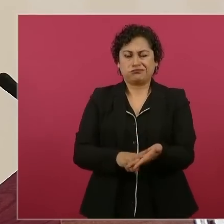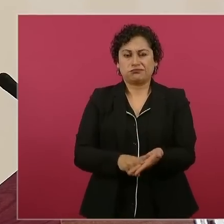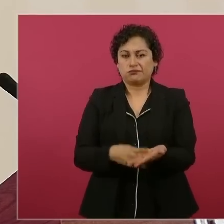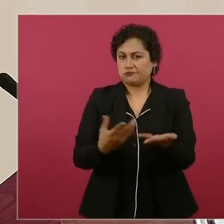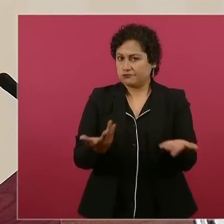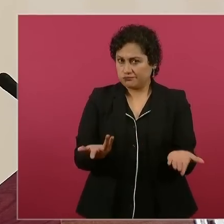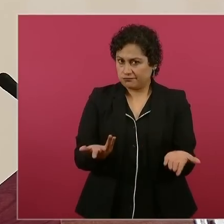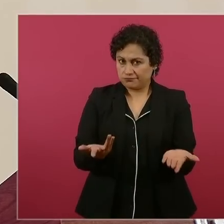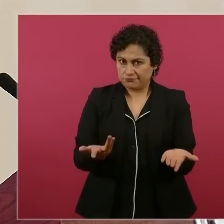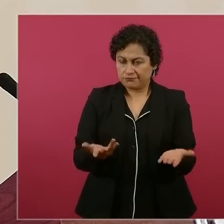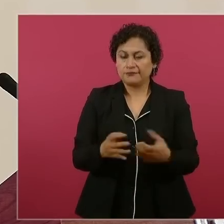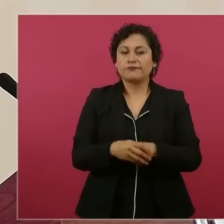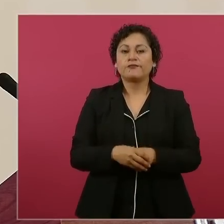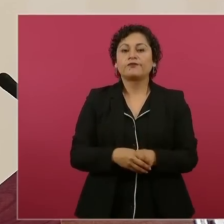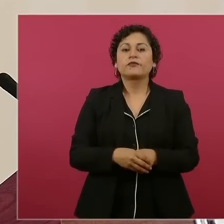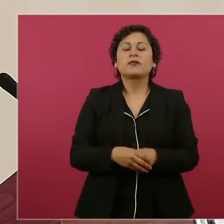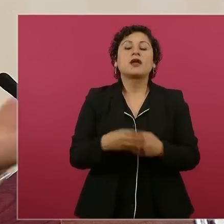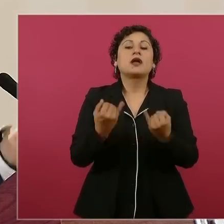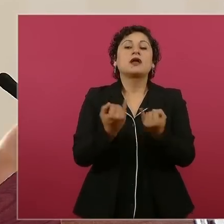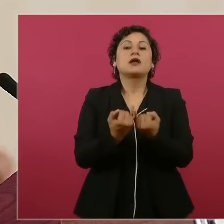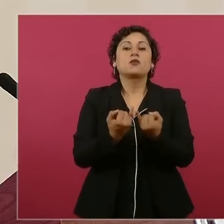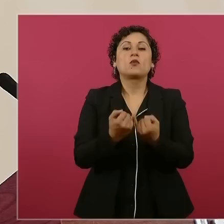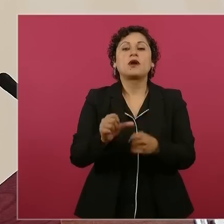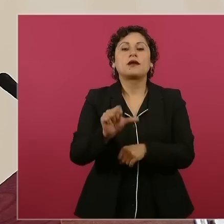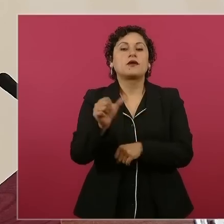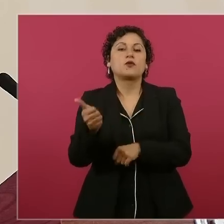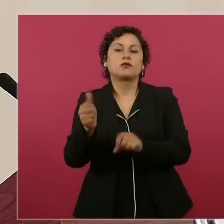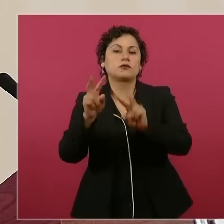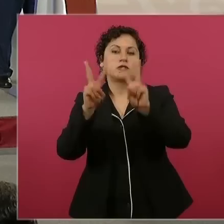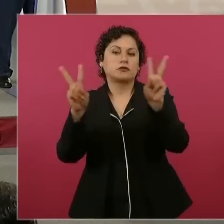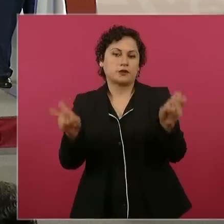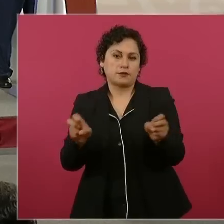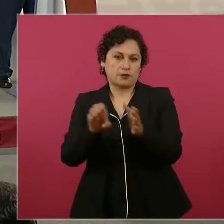lo mismo las cárceles.